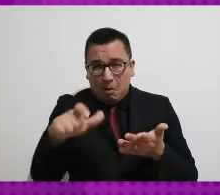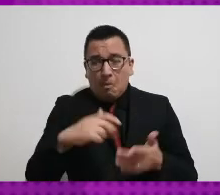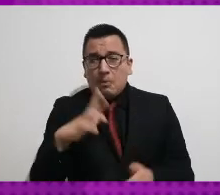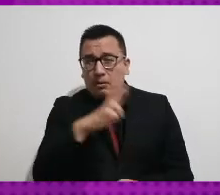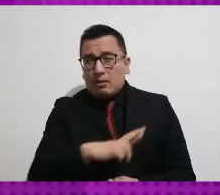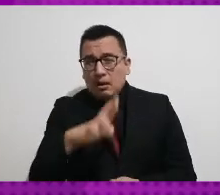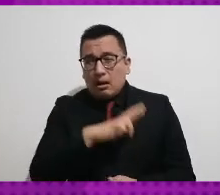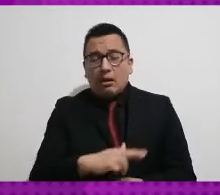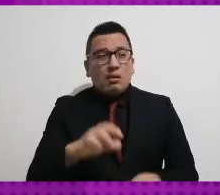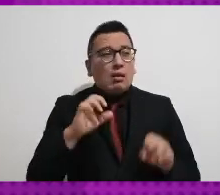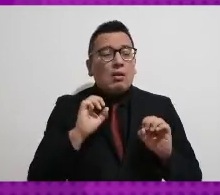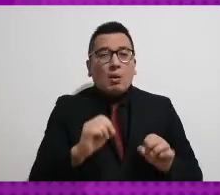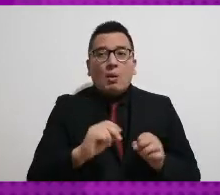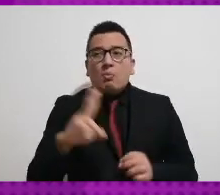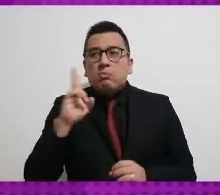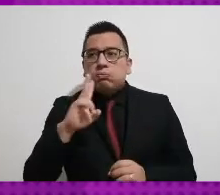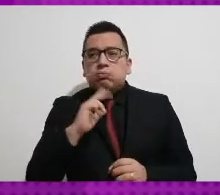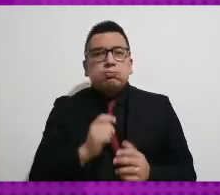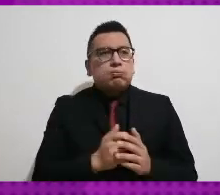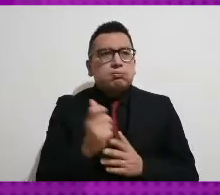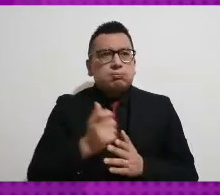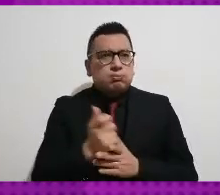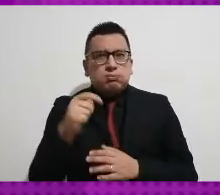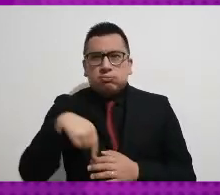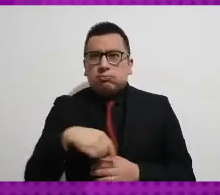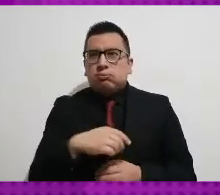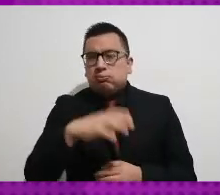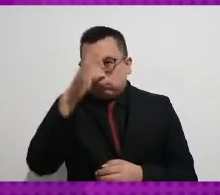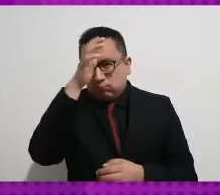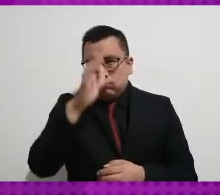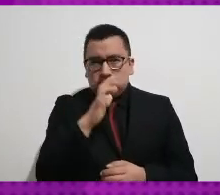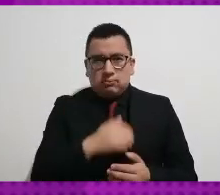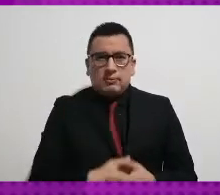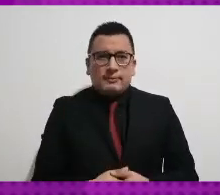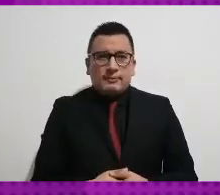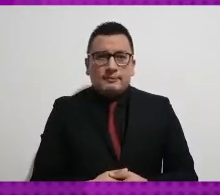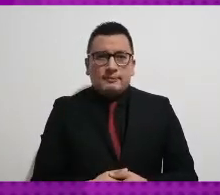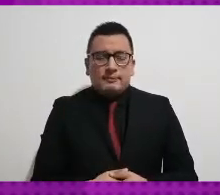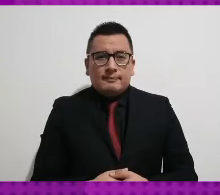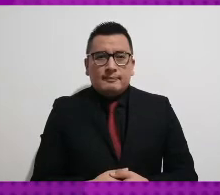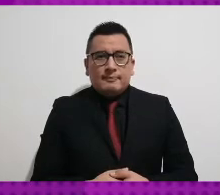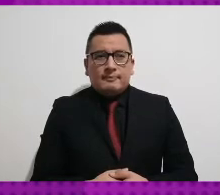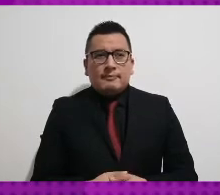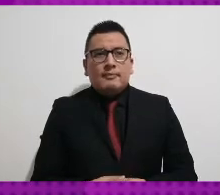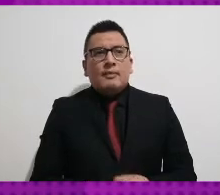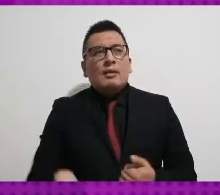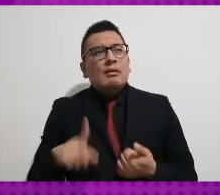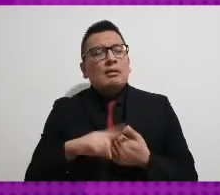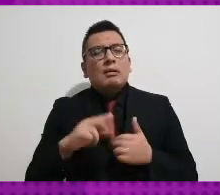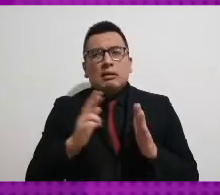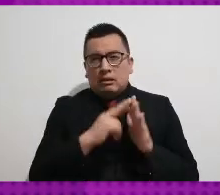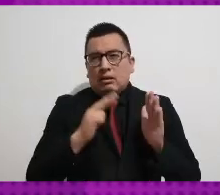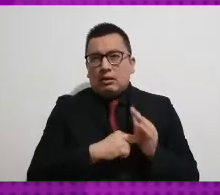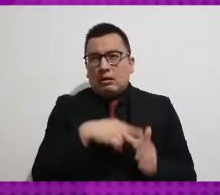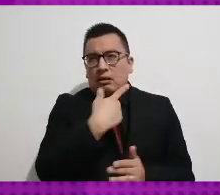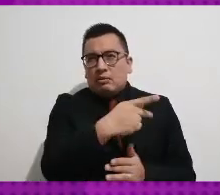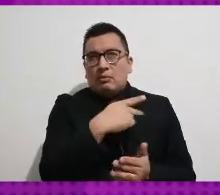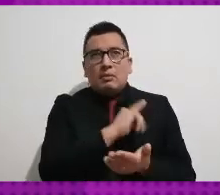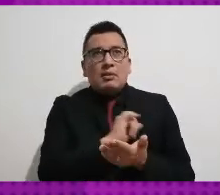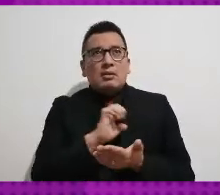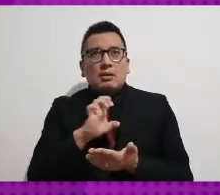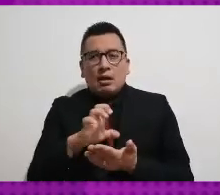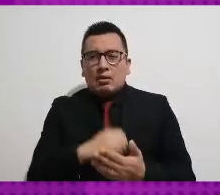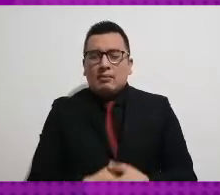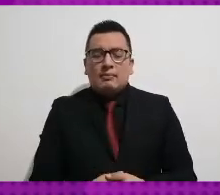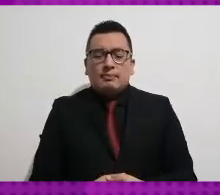Adquisiciones, Arrendamientos y Contratación de Servicios para el Estado de Coahuila de Zaragoza, el Reglamento Interior del Instituto Electoral